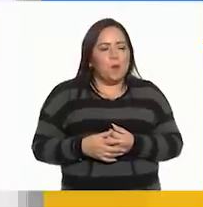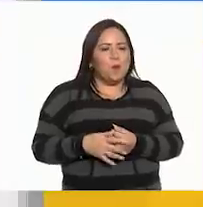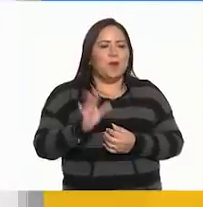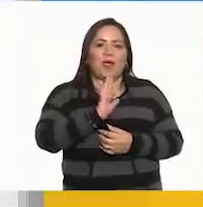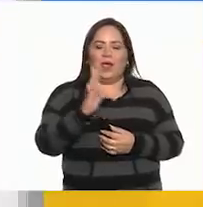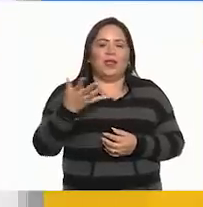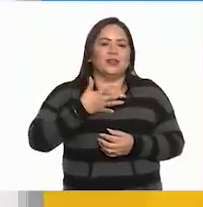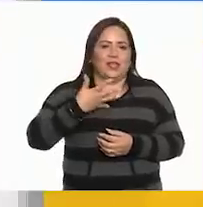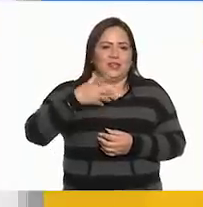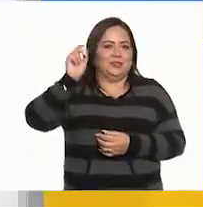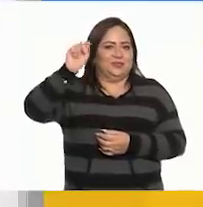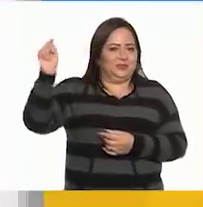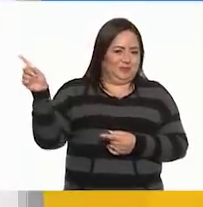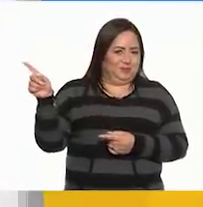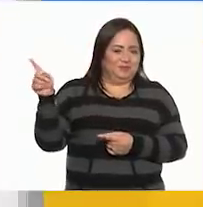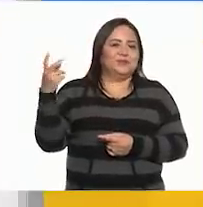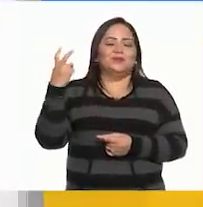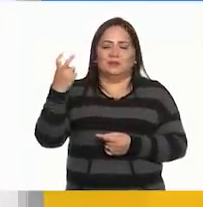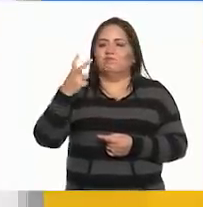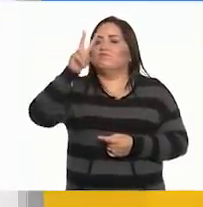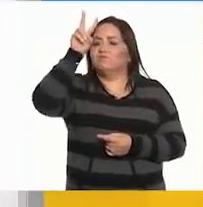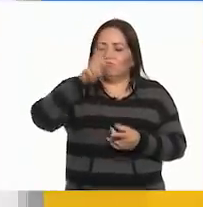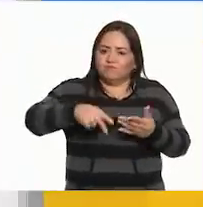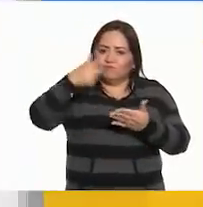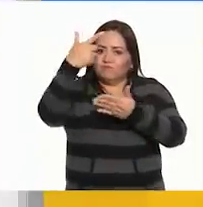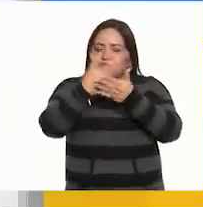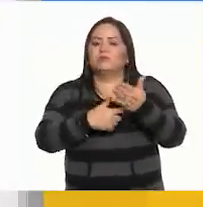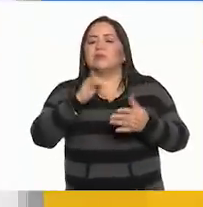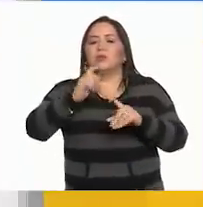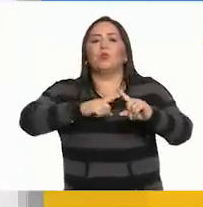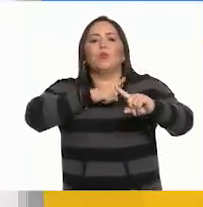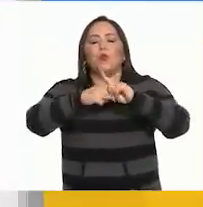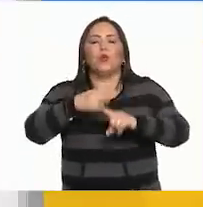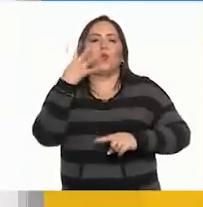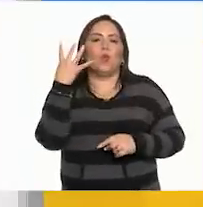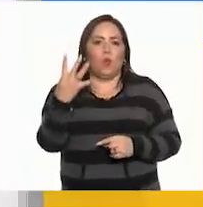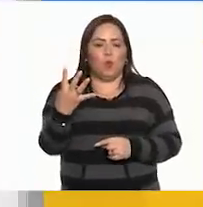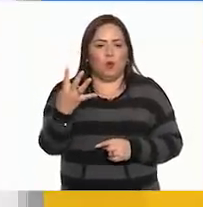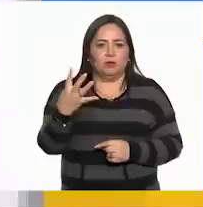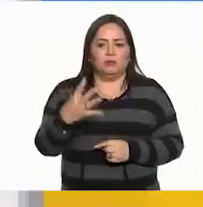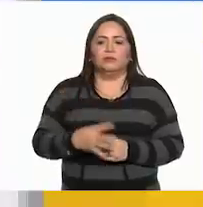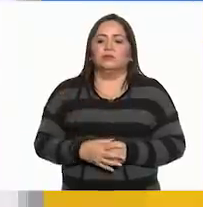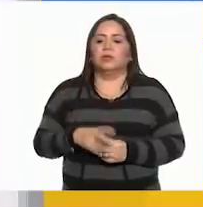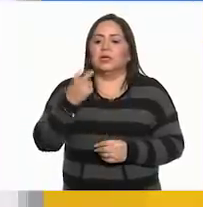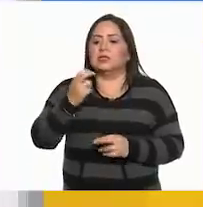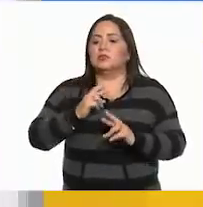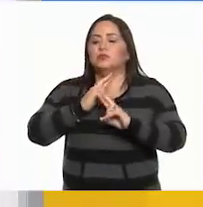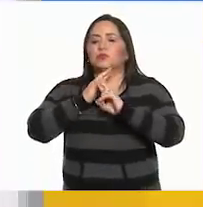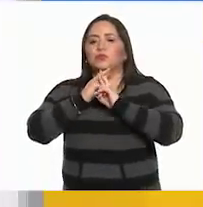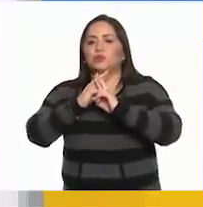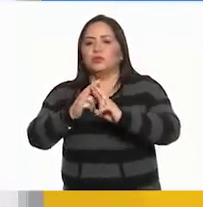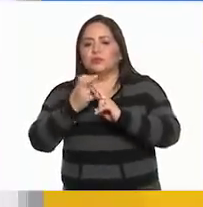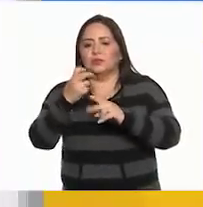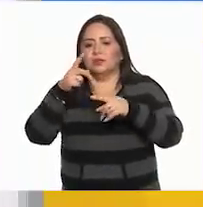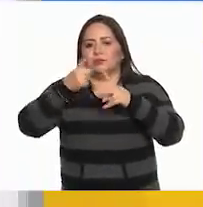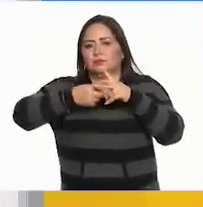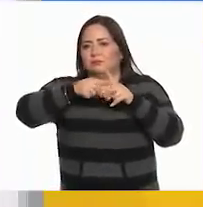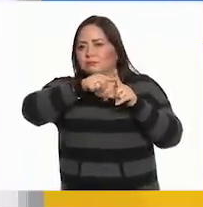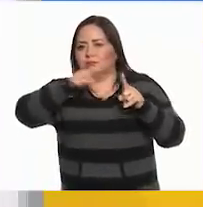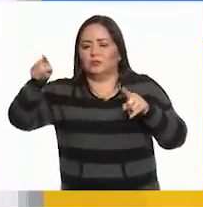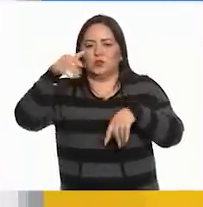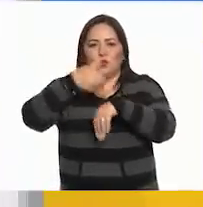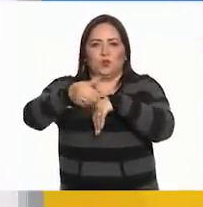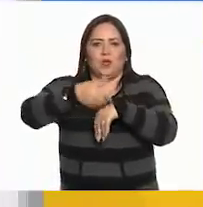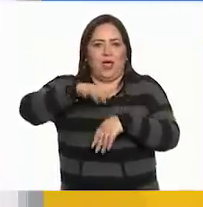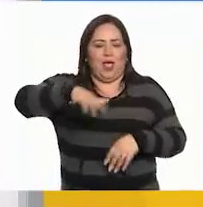Ya lo tenemos en el pizarrón y sí, efectivamente cada término se multiplica por 4. Nos da el resultado de la siguiente cantidad de la sucesión